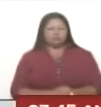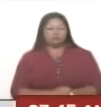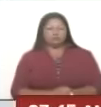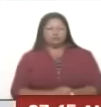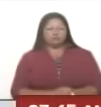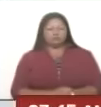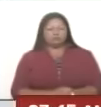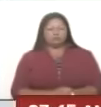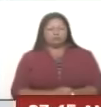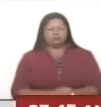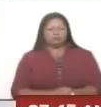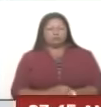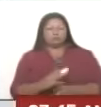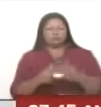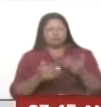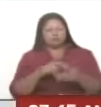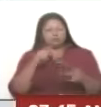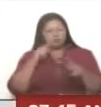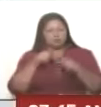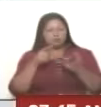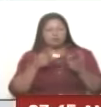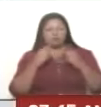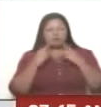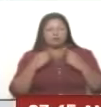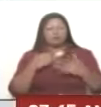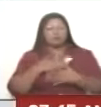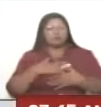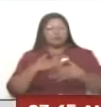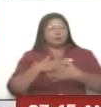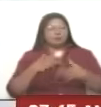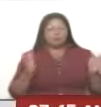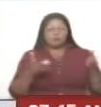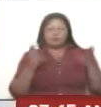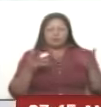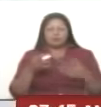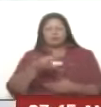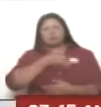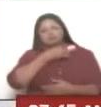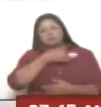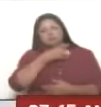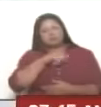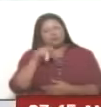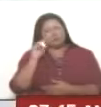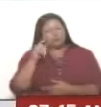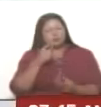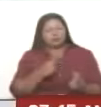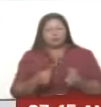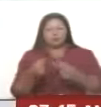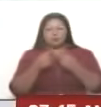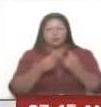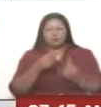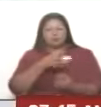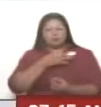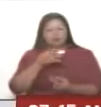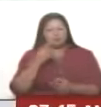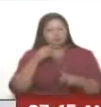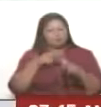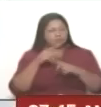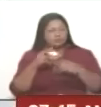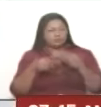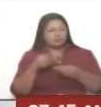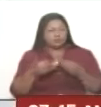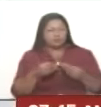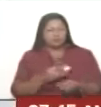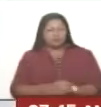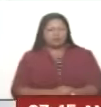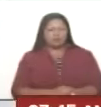tanto, en términos de bienestar y prosperidad social, porque para nosotros la economía es una herramienta, es un instrumento,